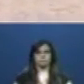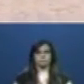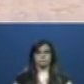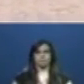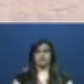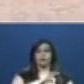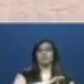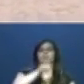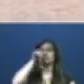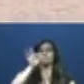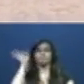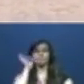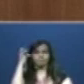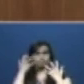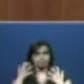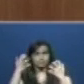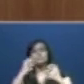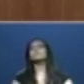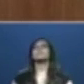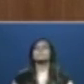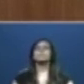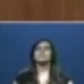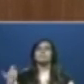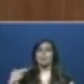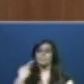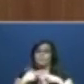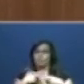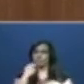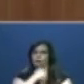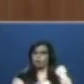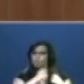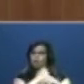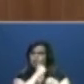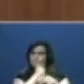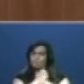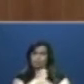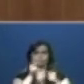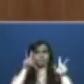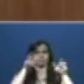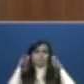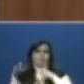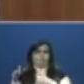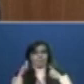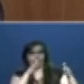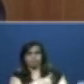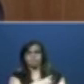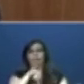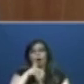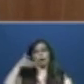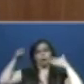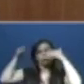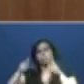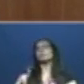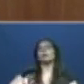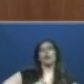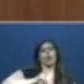señoras y señores procuradores una vez examinadas las políticas económicas y de empleo abordamos ahora la segunda de las grandes áreas de actuación del gobierno